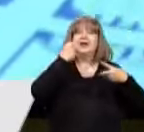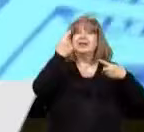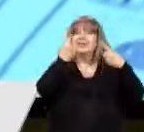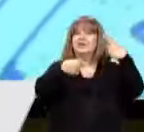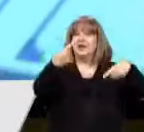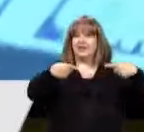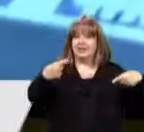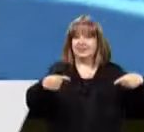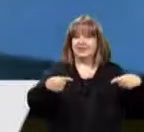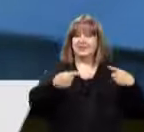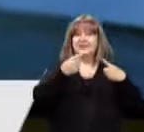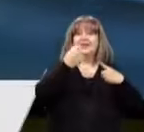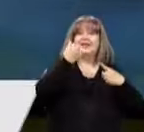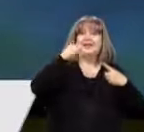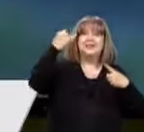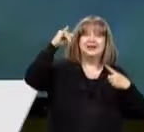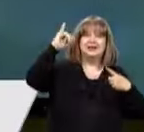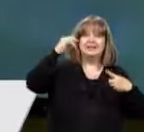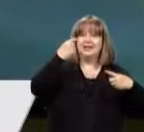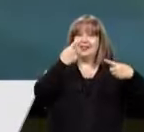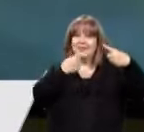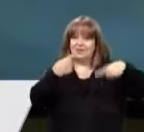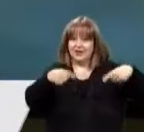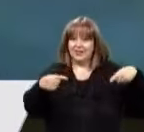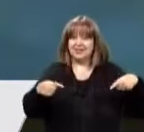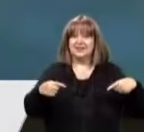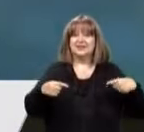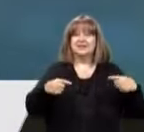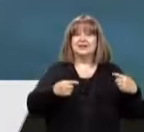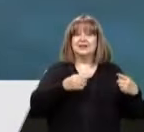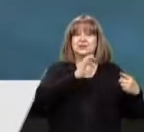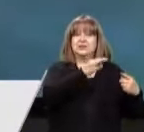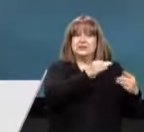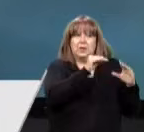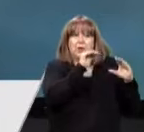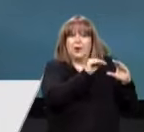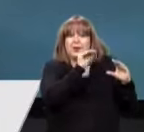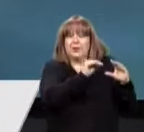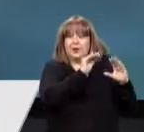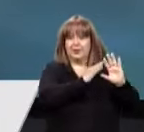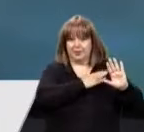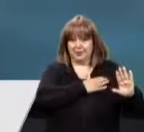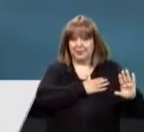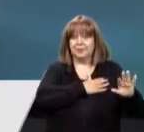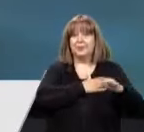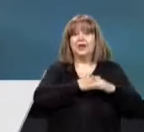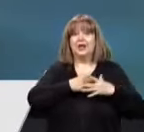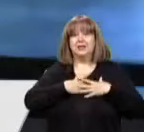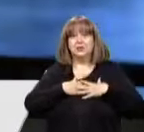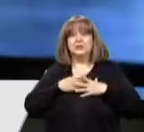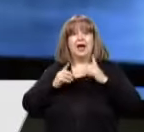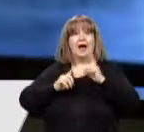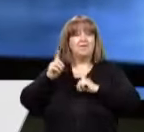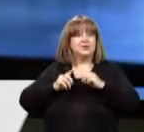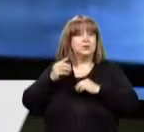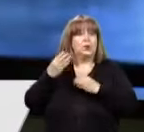día a día porque si no no sirve tengo que hacer cosas que yo me generen tranquilidad y más allá de que esto decir de la ignorancia que uno tiene tiene miedo bueno